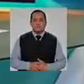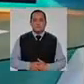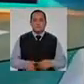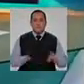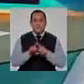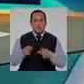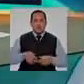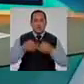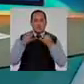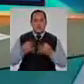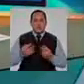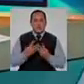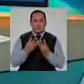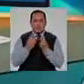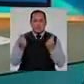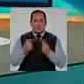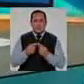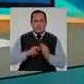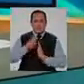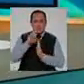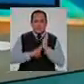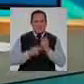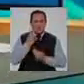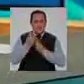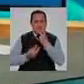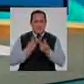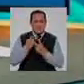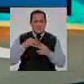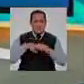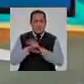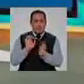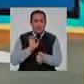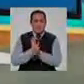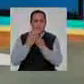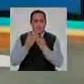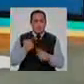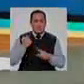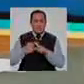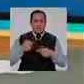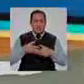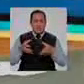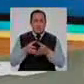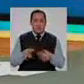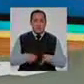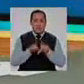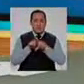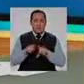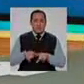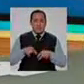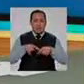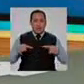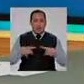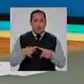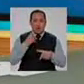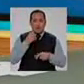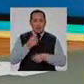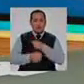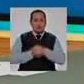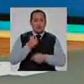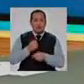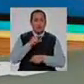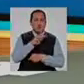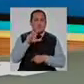tras confirmar la desaparición del registro de visitas en prisión del ex operador de Montesinos, Óscar López Meneses, entre los años 2003